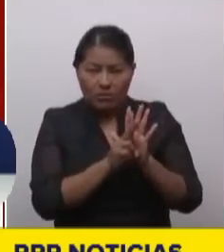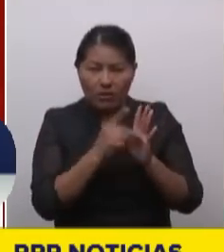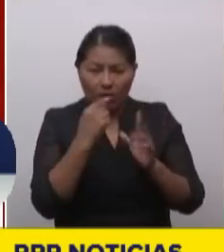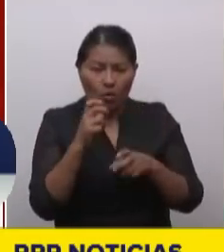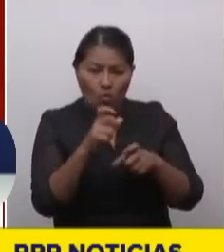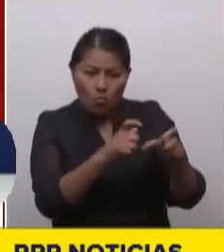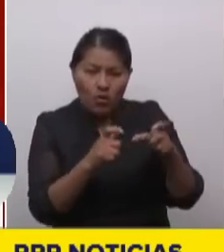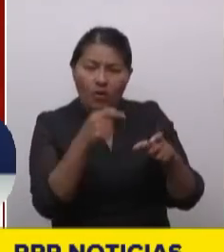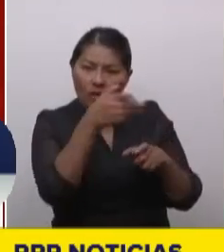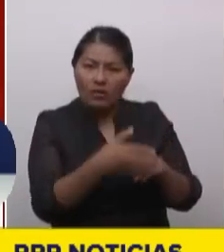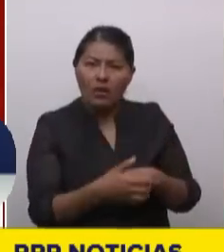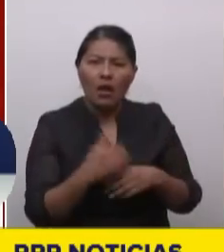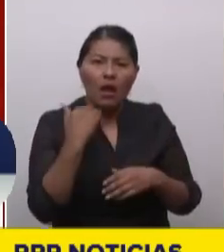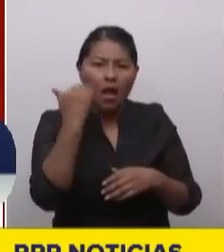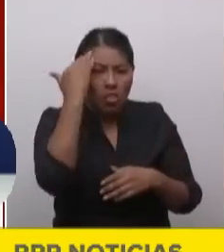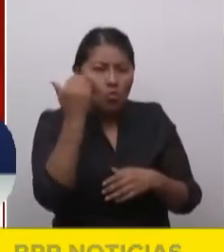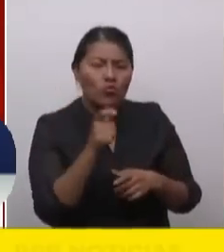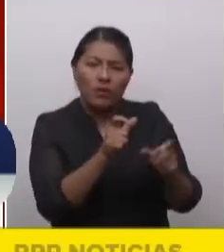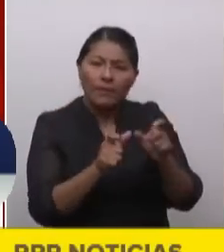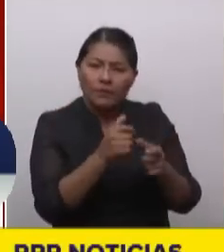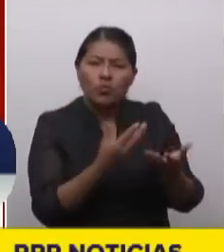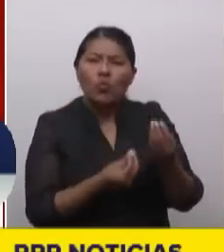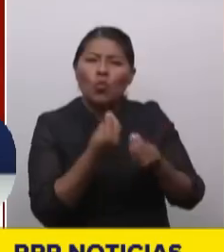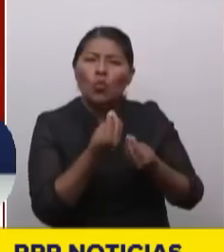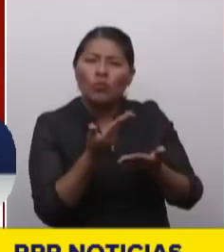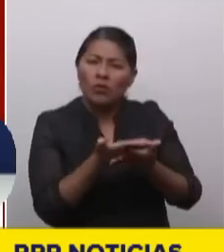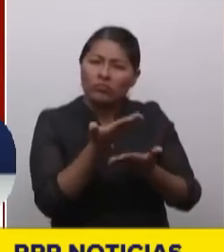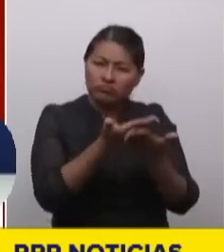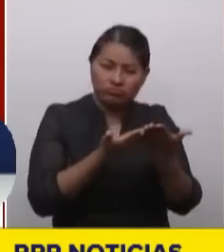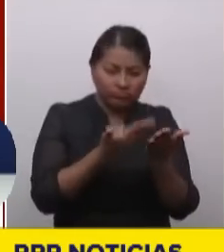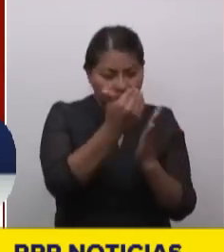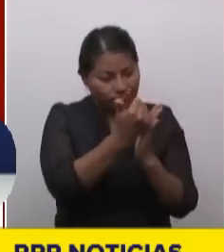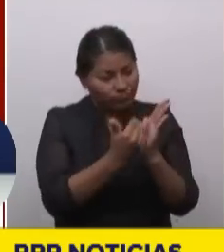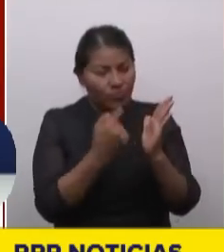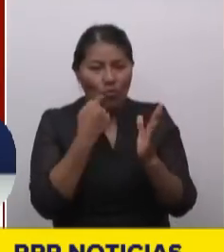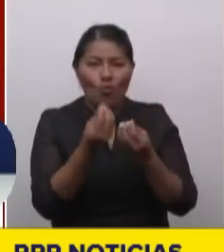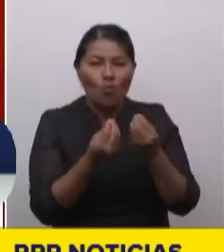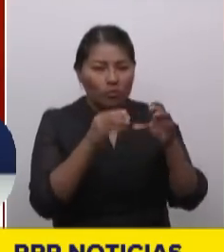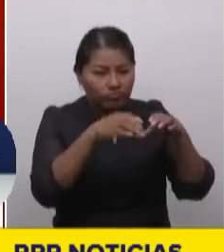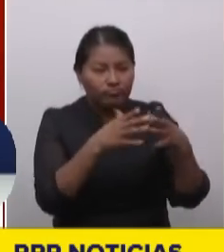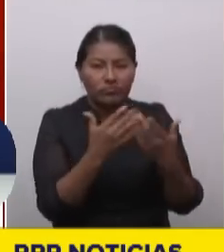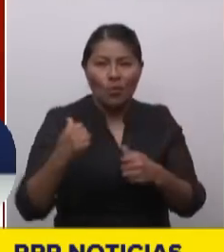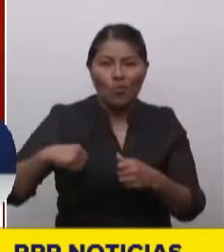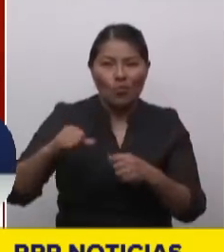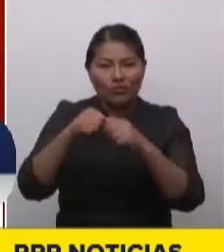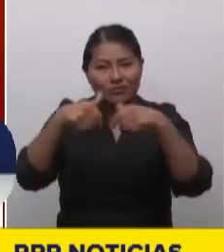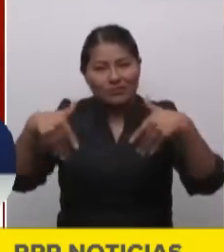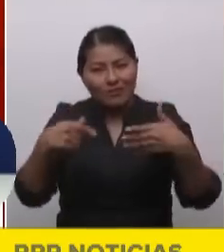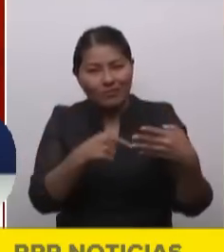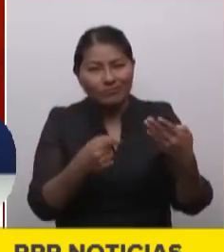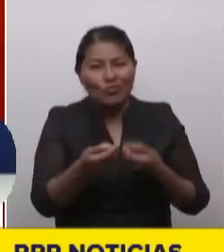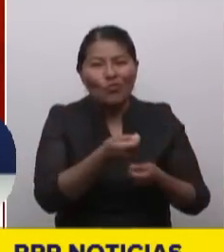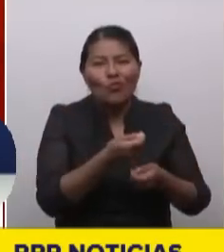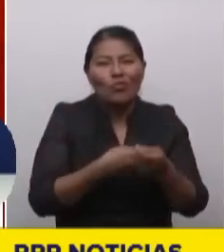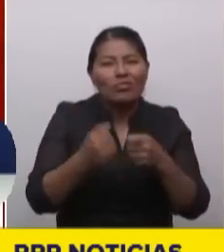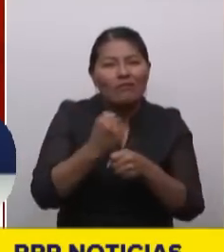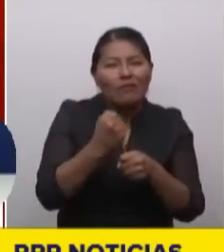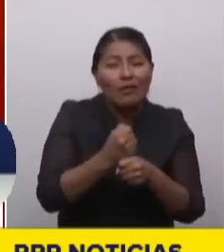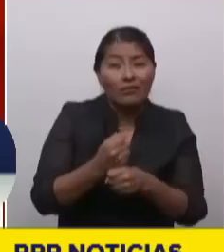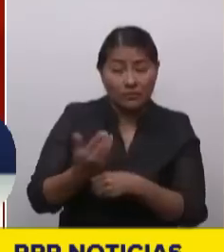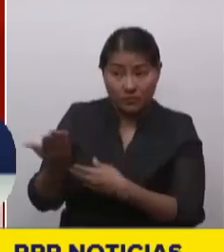¿Cómo ha pensado estructurar esa propuesta dentro de la estructura orgánica de la Municipalidad Metropolitana? ¿Me da un